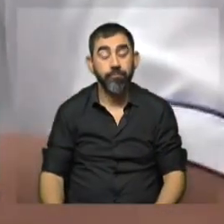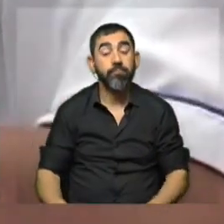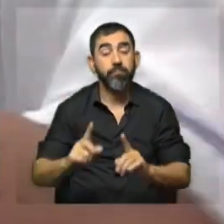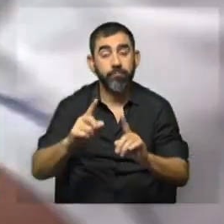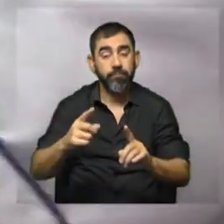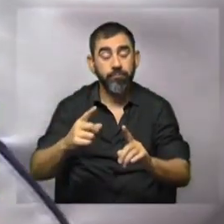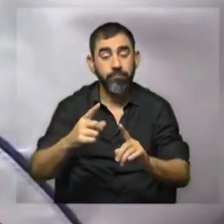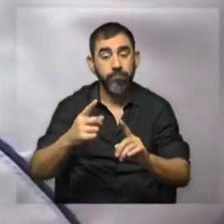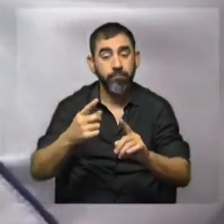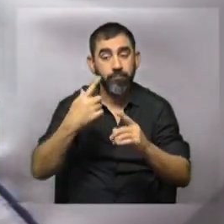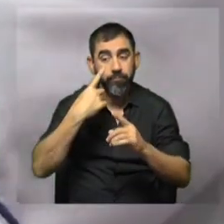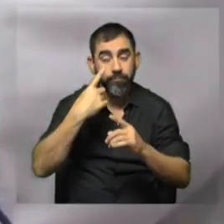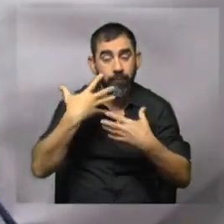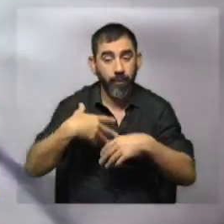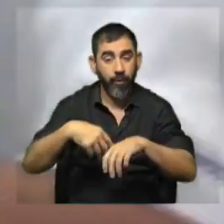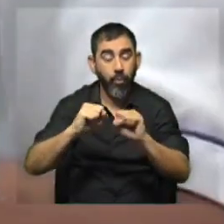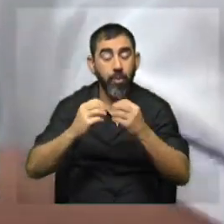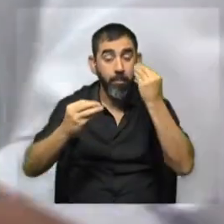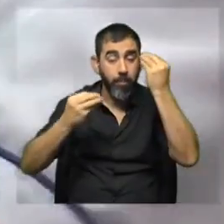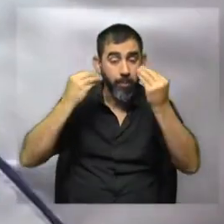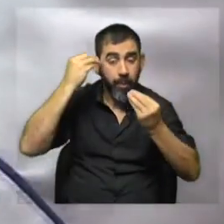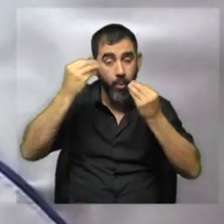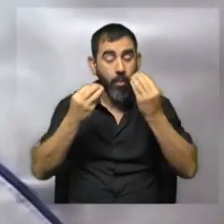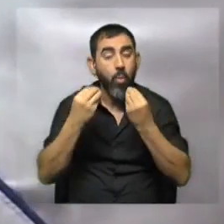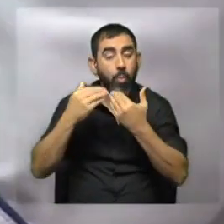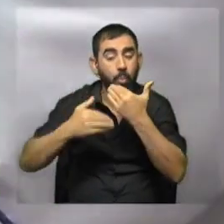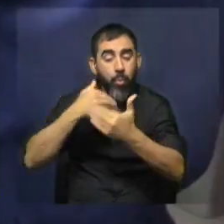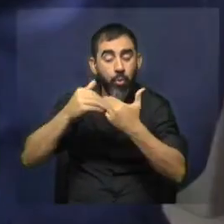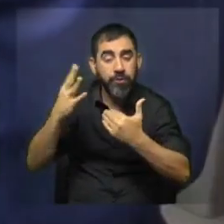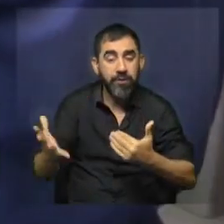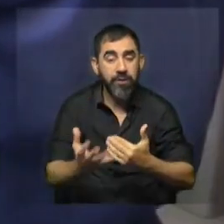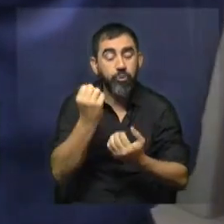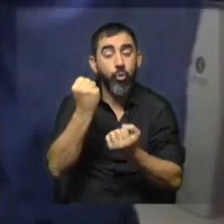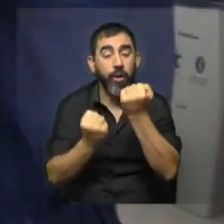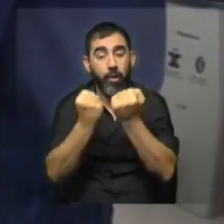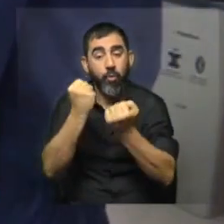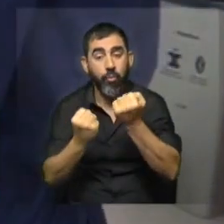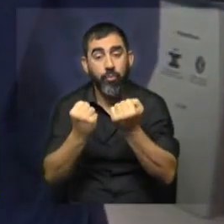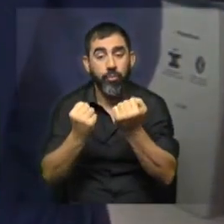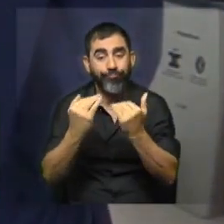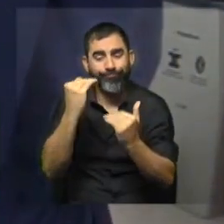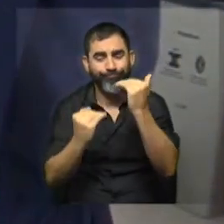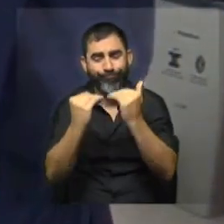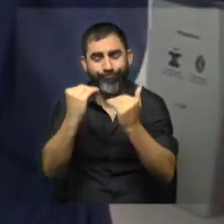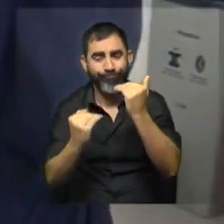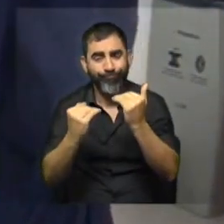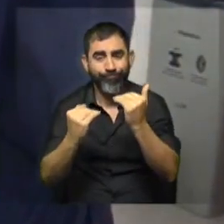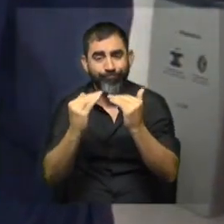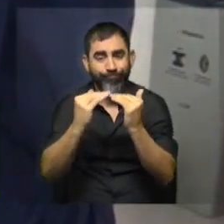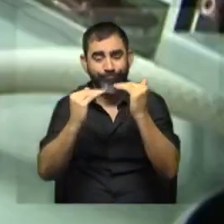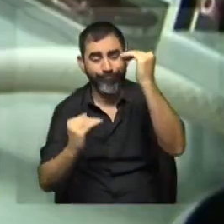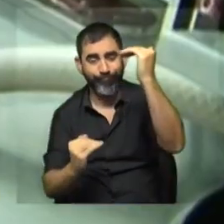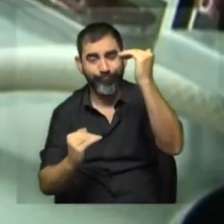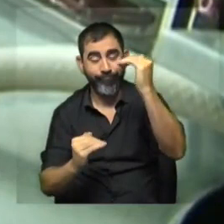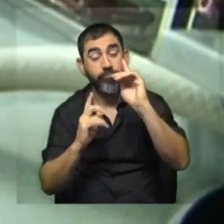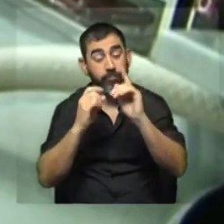con preocupación cómo se está dando el proceso de recuperación económica con un desbalance o una desigualdad